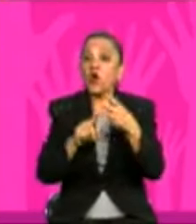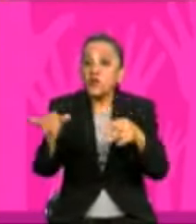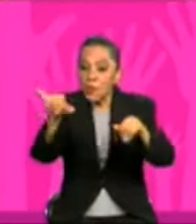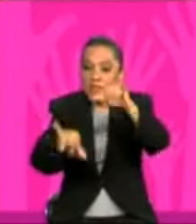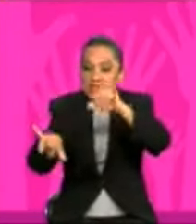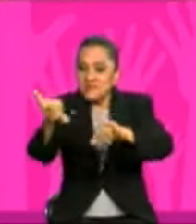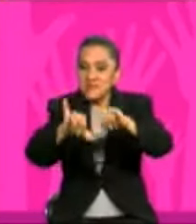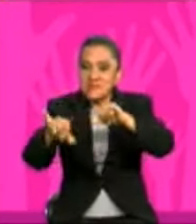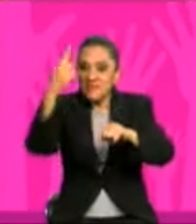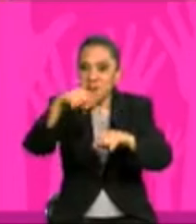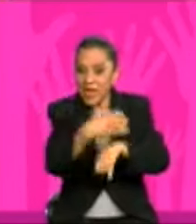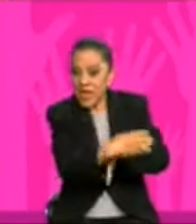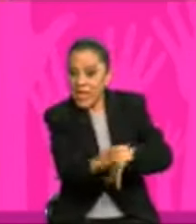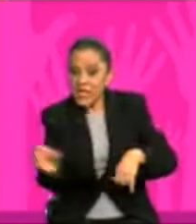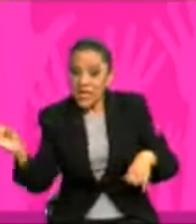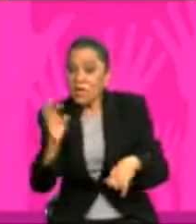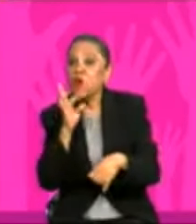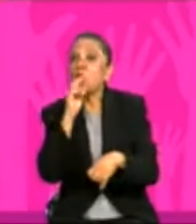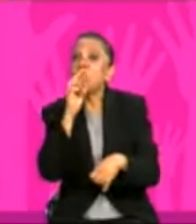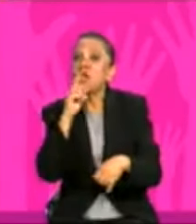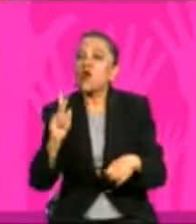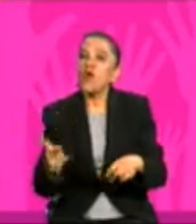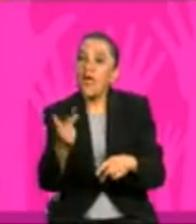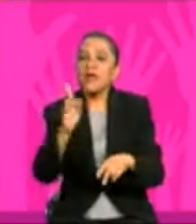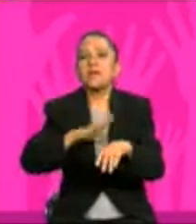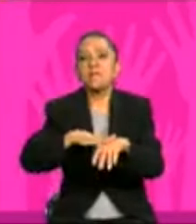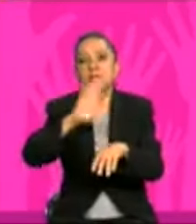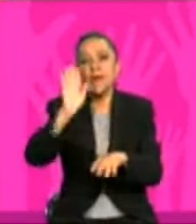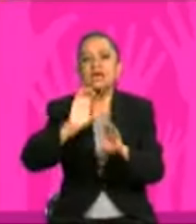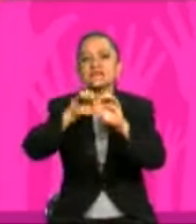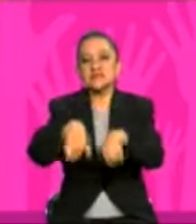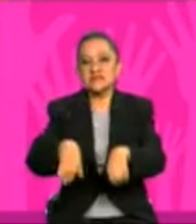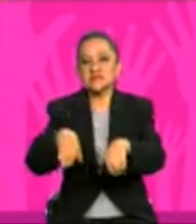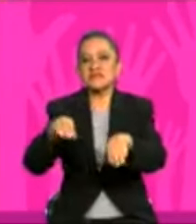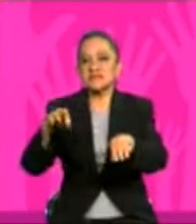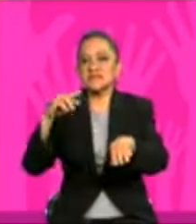y generar más y mejores empleos en el campo.